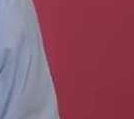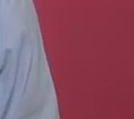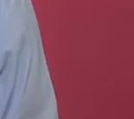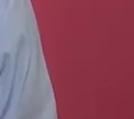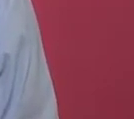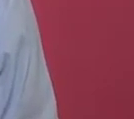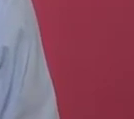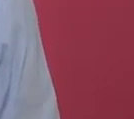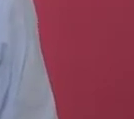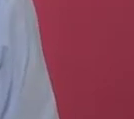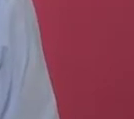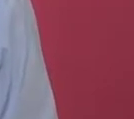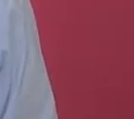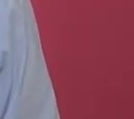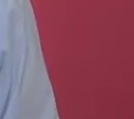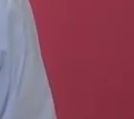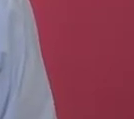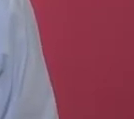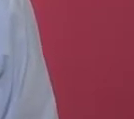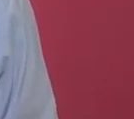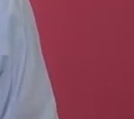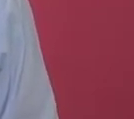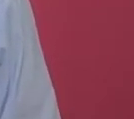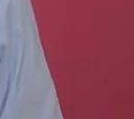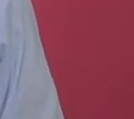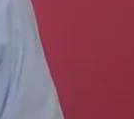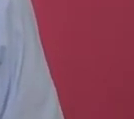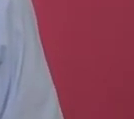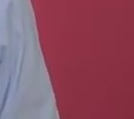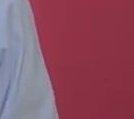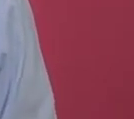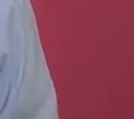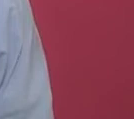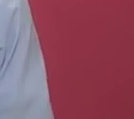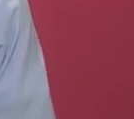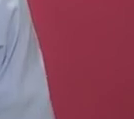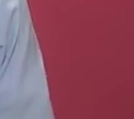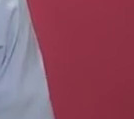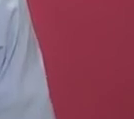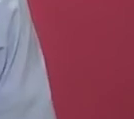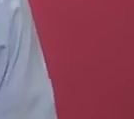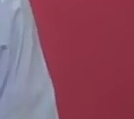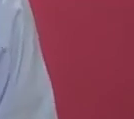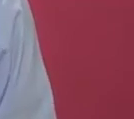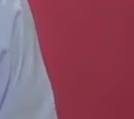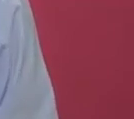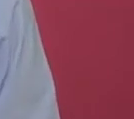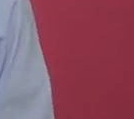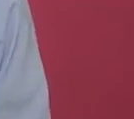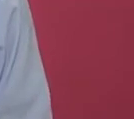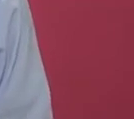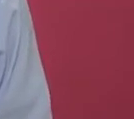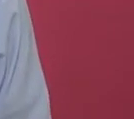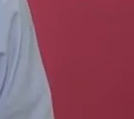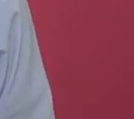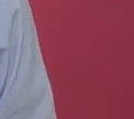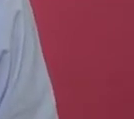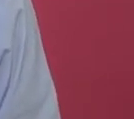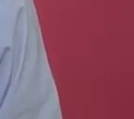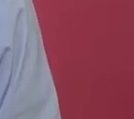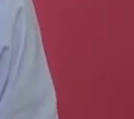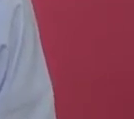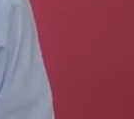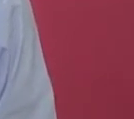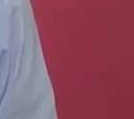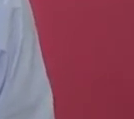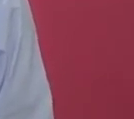salvo. Si usted persevera en las luchas, en las pruebas, por todas estas cosas que debemos